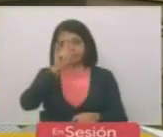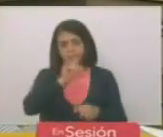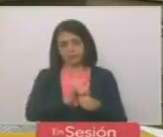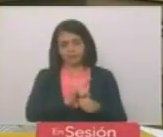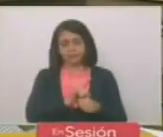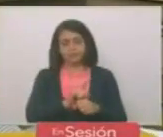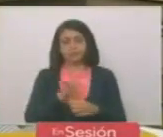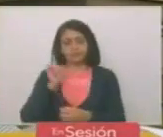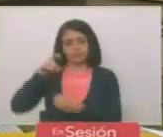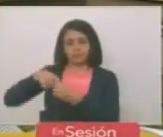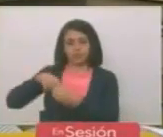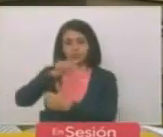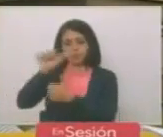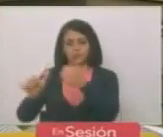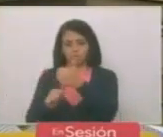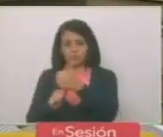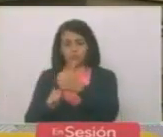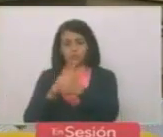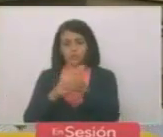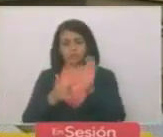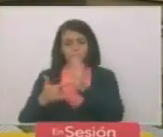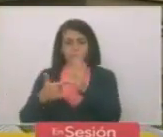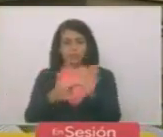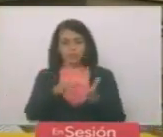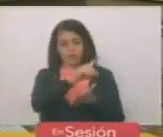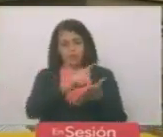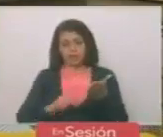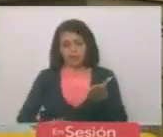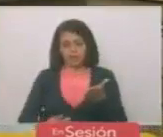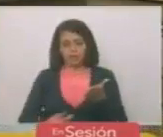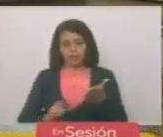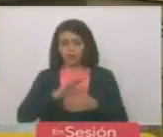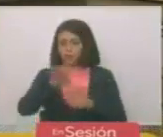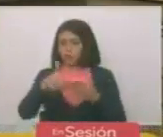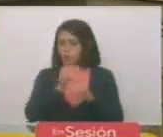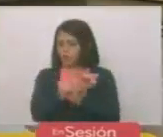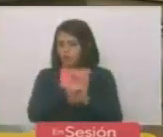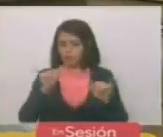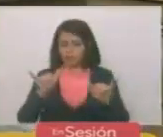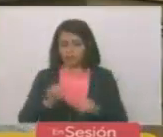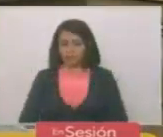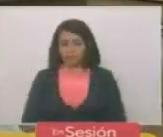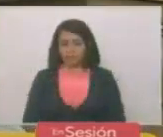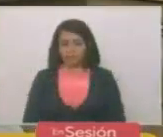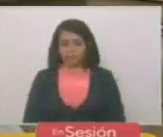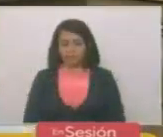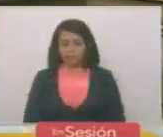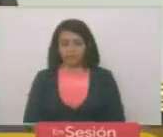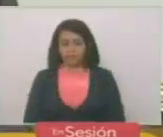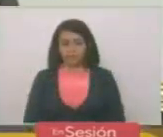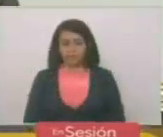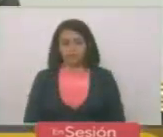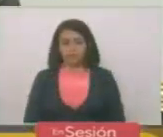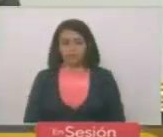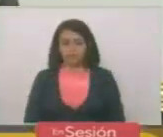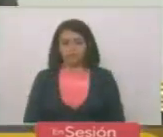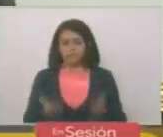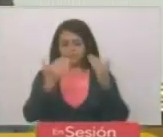e incorporar a sus suplentes indicados en lista anexa. Es todo este punto, ciudadano presidente. En cuenta,